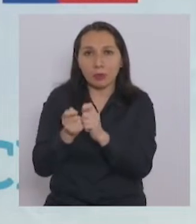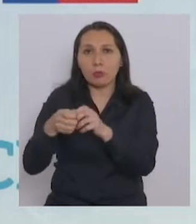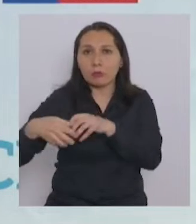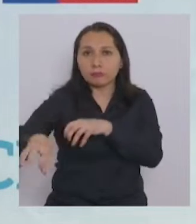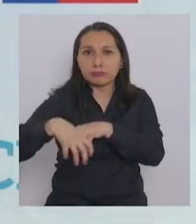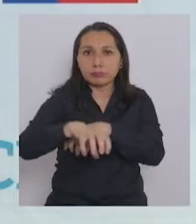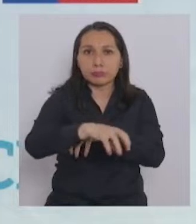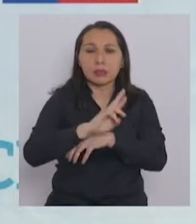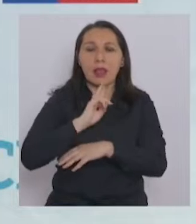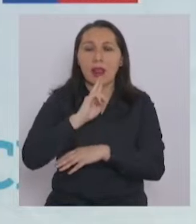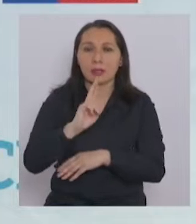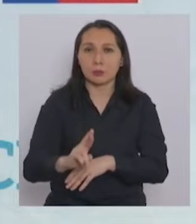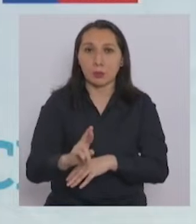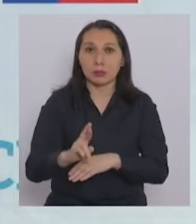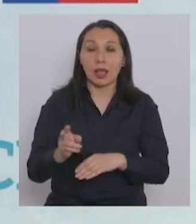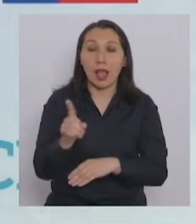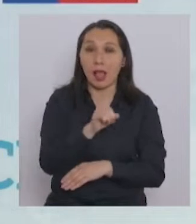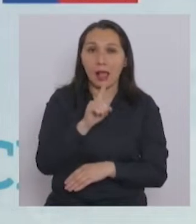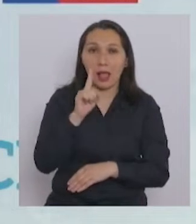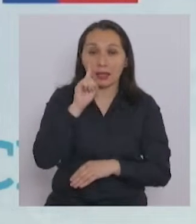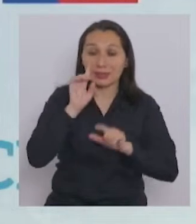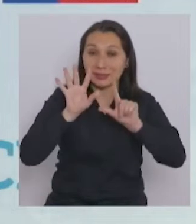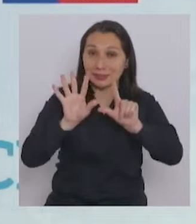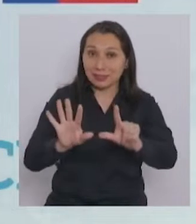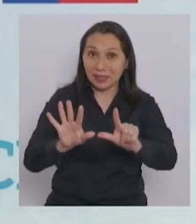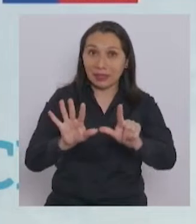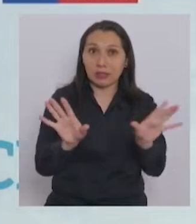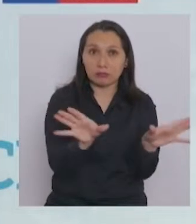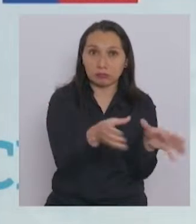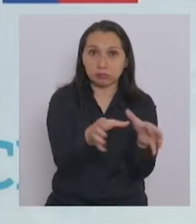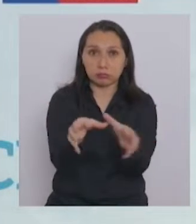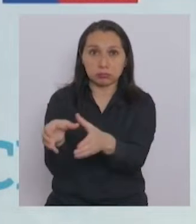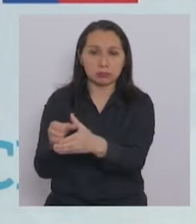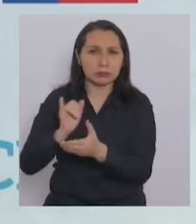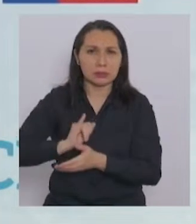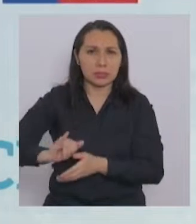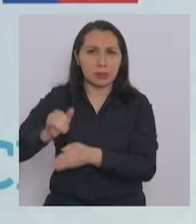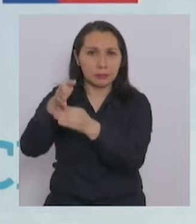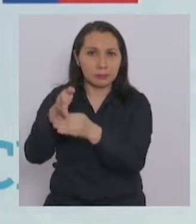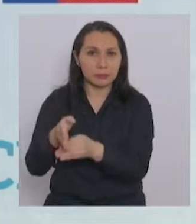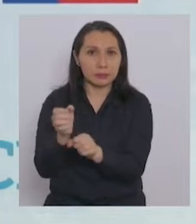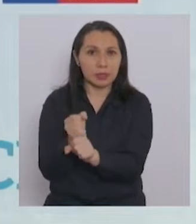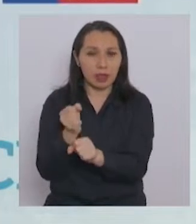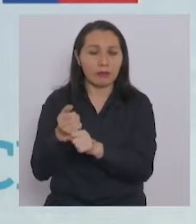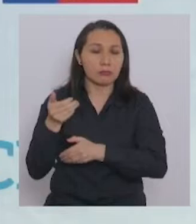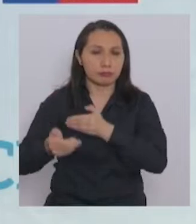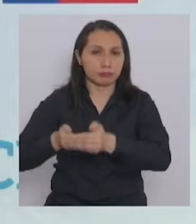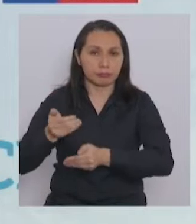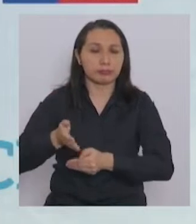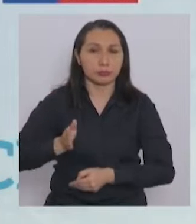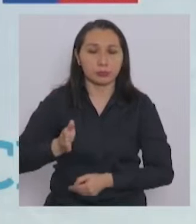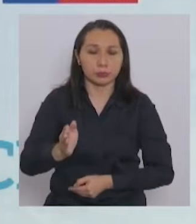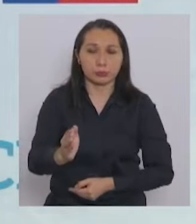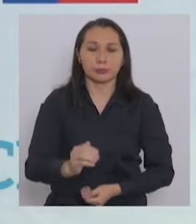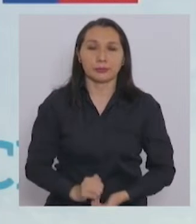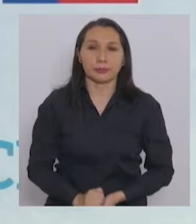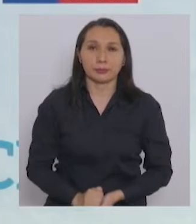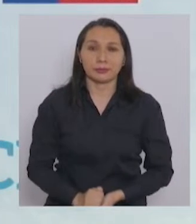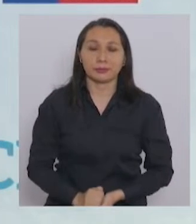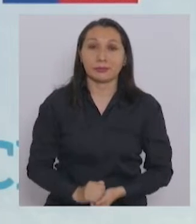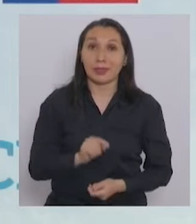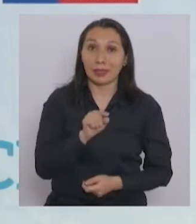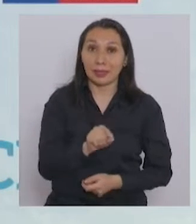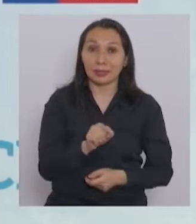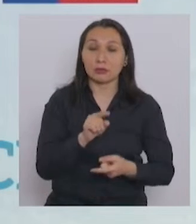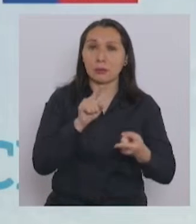intersectorial. De esta forma, las 7 mesas temáticas permanentes estarán en pleno funcionamiento. En estas